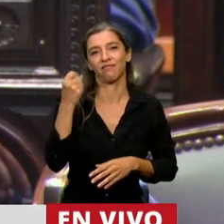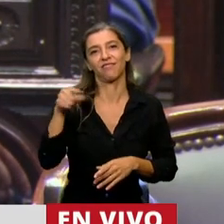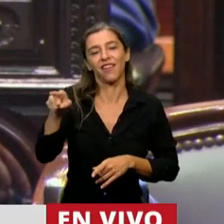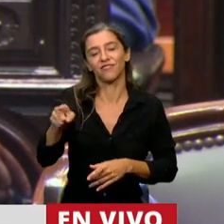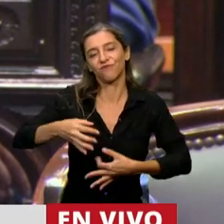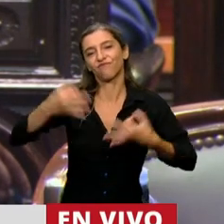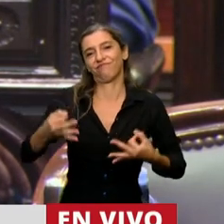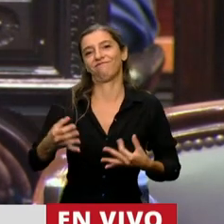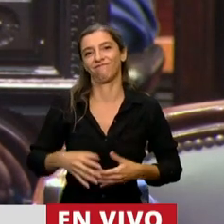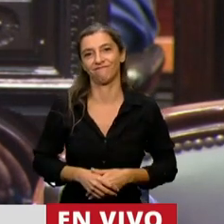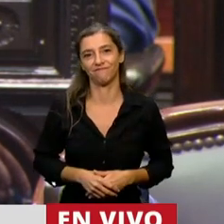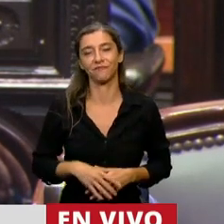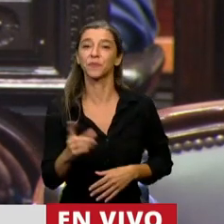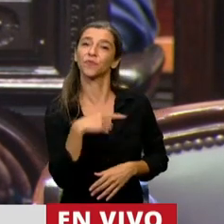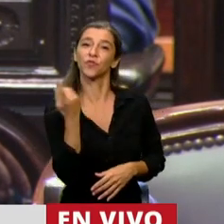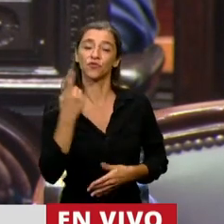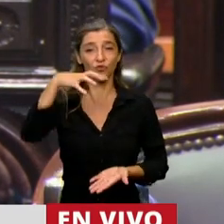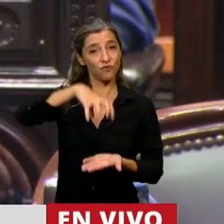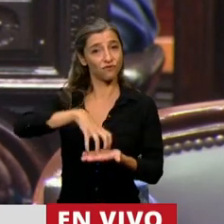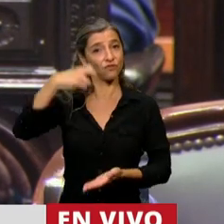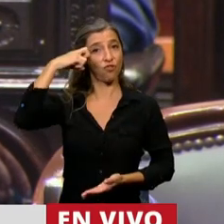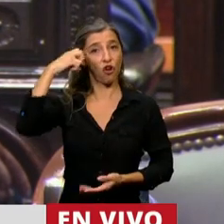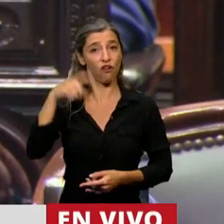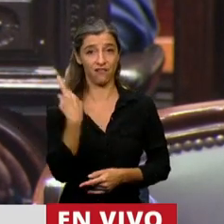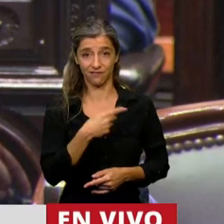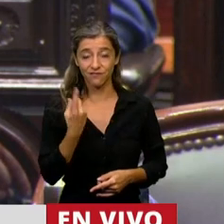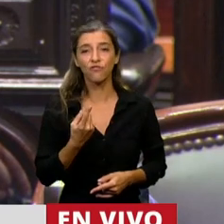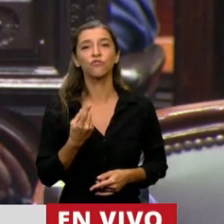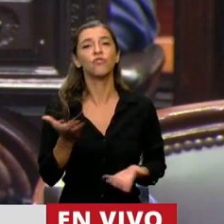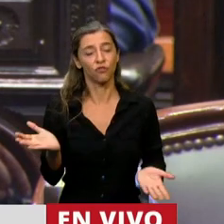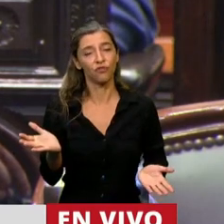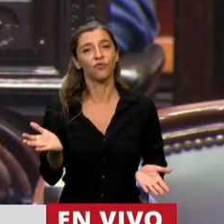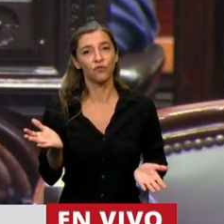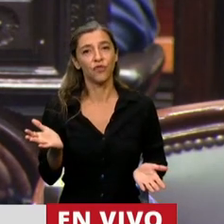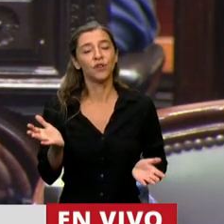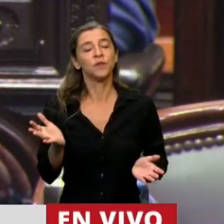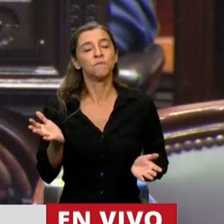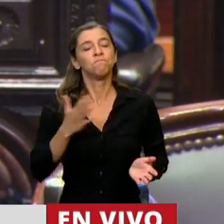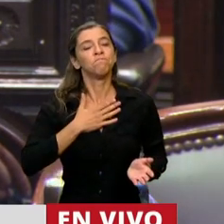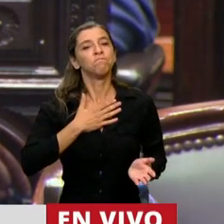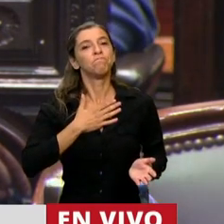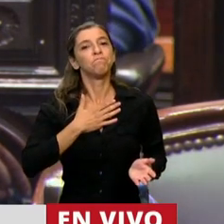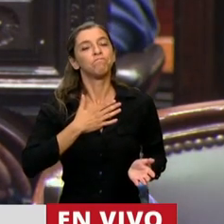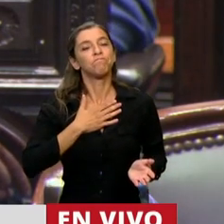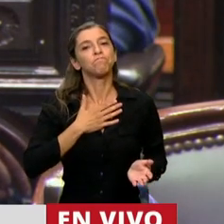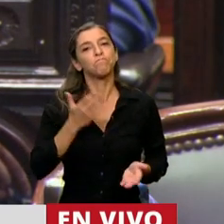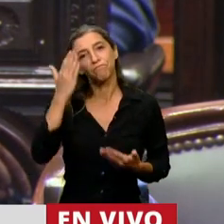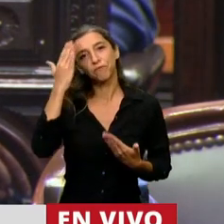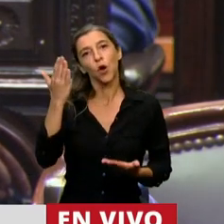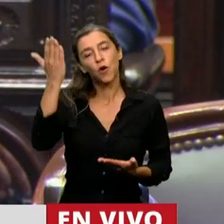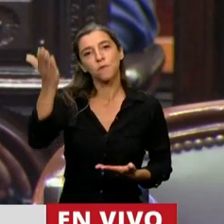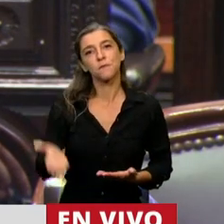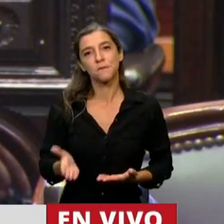Nosotros sumamos el Congreso argentino, aunque no sea legislador, a un hombre, a un